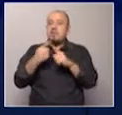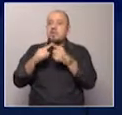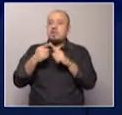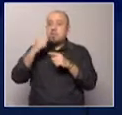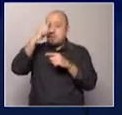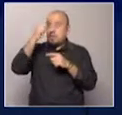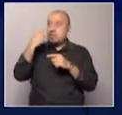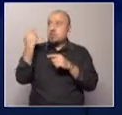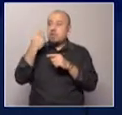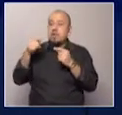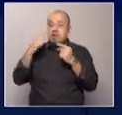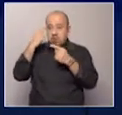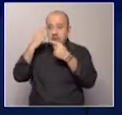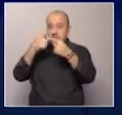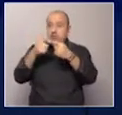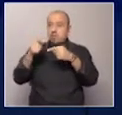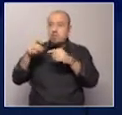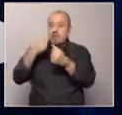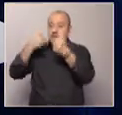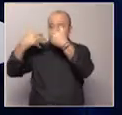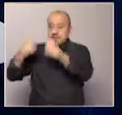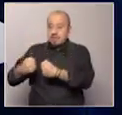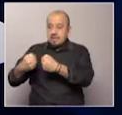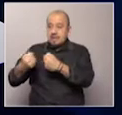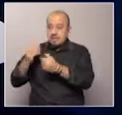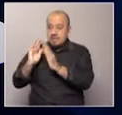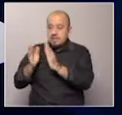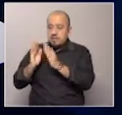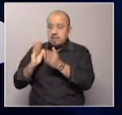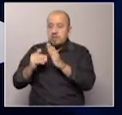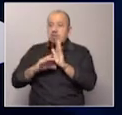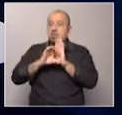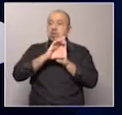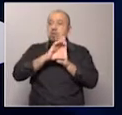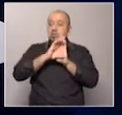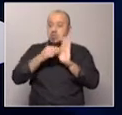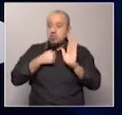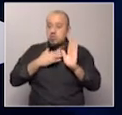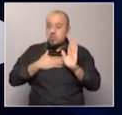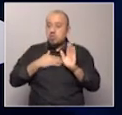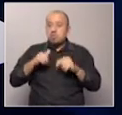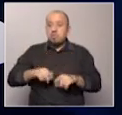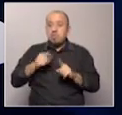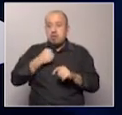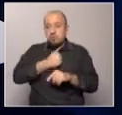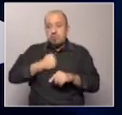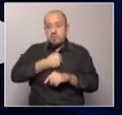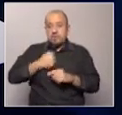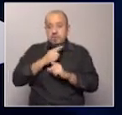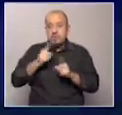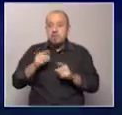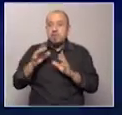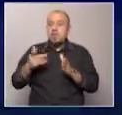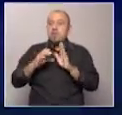dice la finalidad de la cárcel es el tratamiento la constitución nuestra dice en las cárceles no son para hacer sufrir la cárcel son